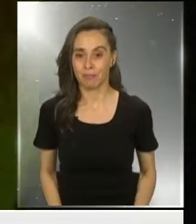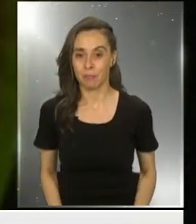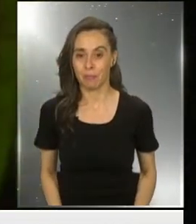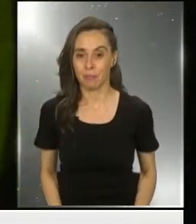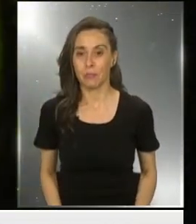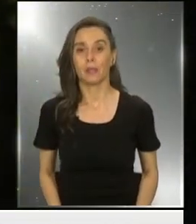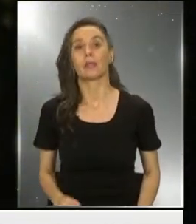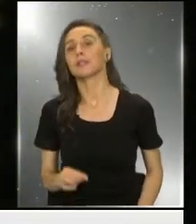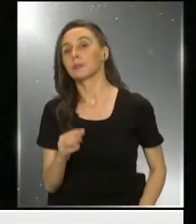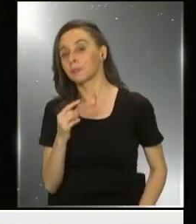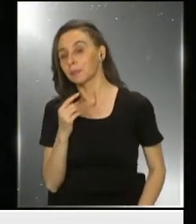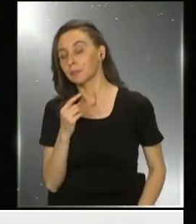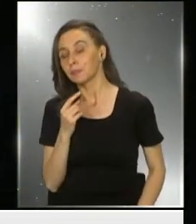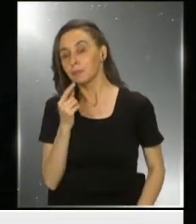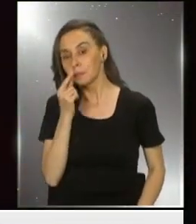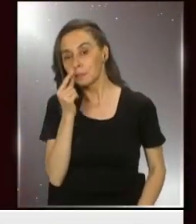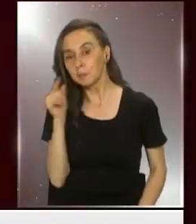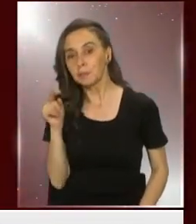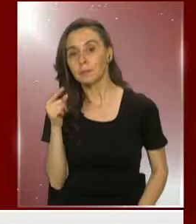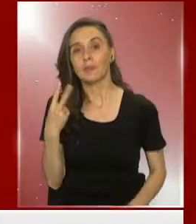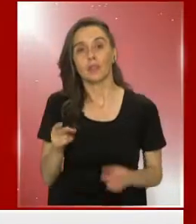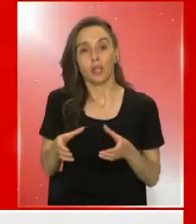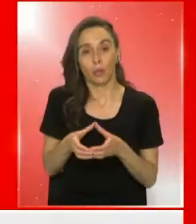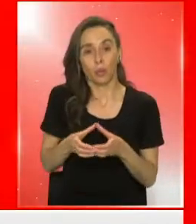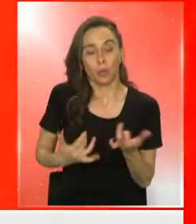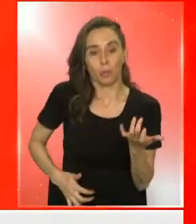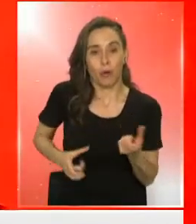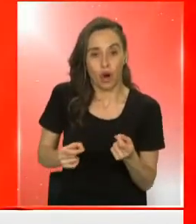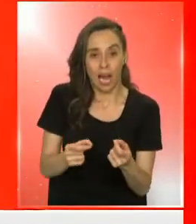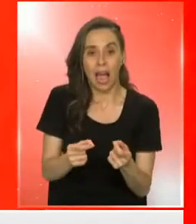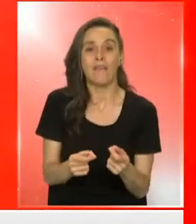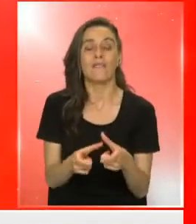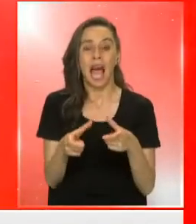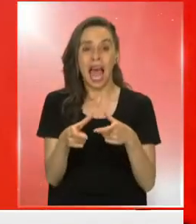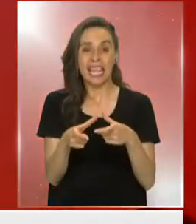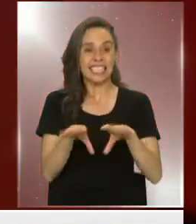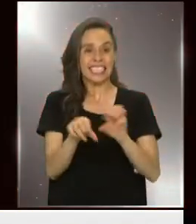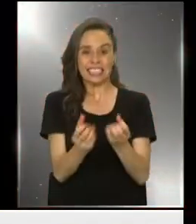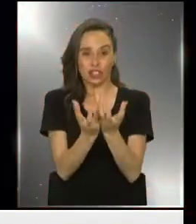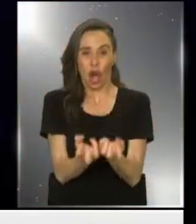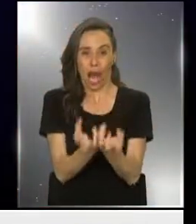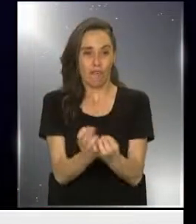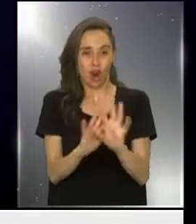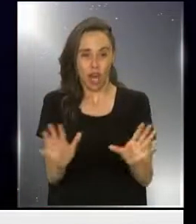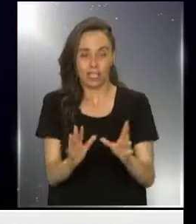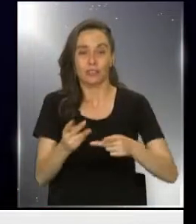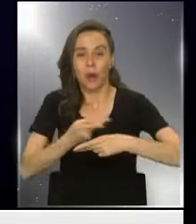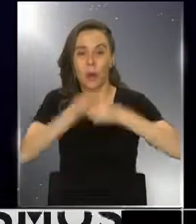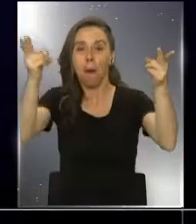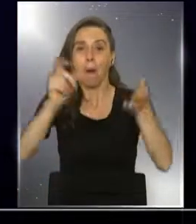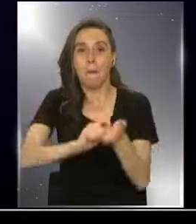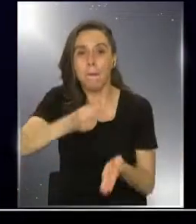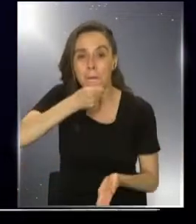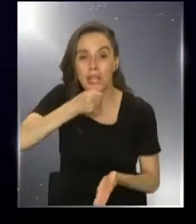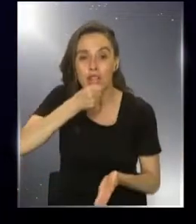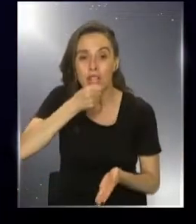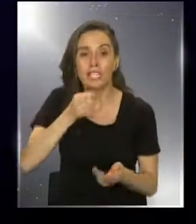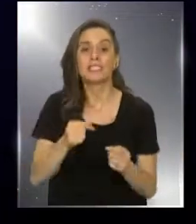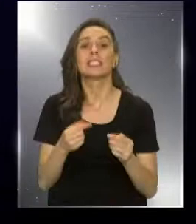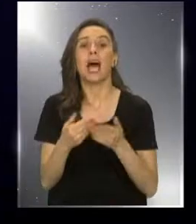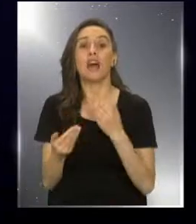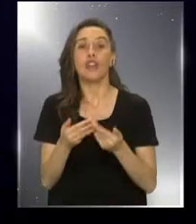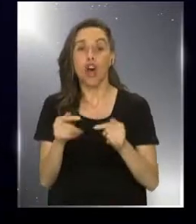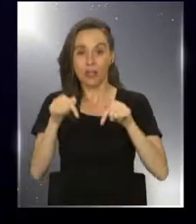El lanzamiento del disco, cuando ya estuvo terminado y presentado a la prensa, entregado al público, fue acá, en este